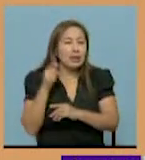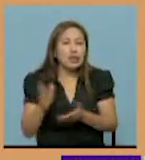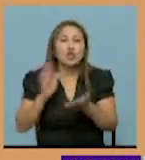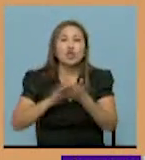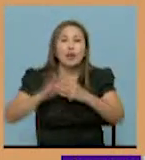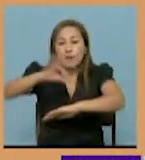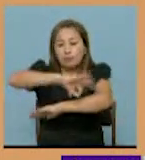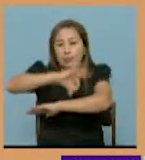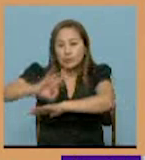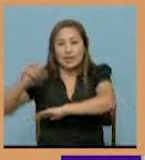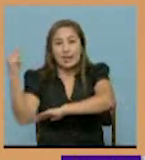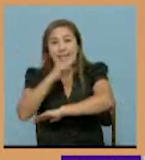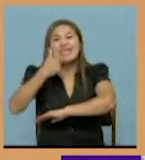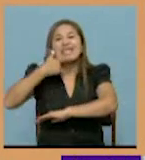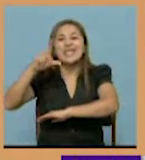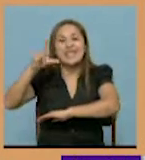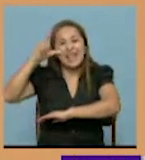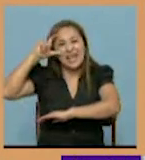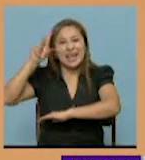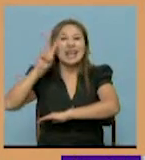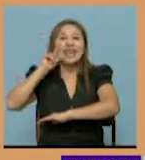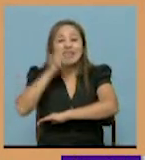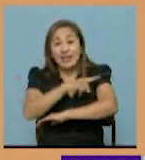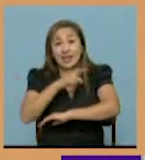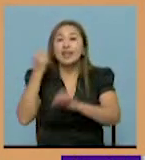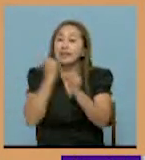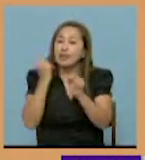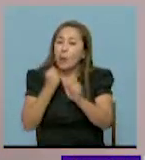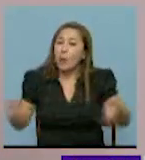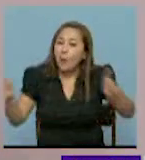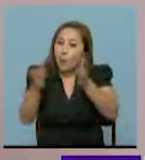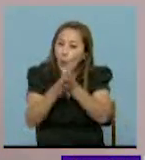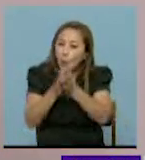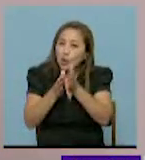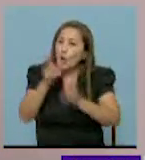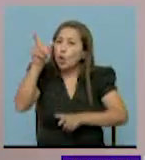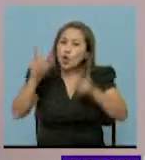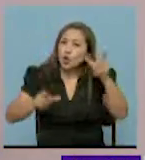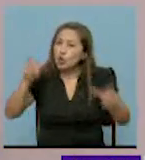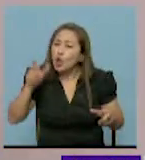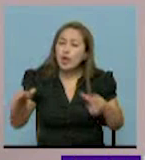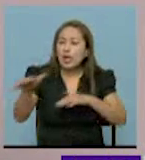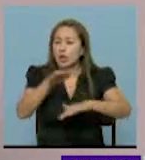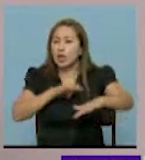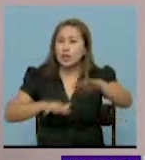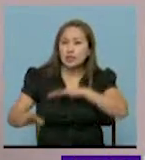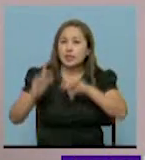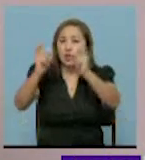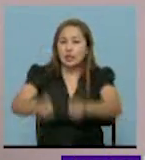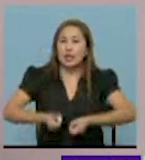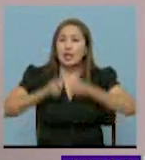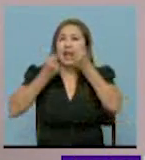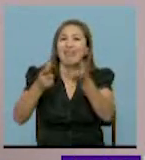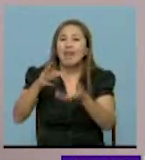arquitecta Emma Puch-Sleibe, quien está trabajando juntamente con todo ese organismo en la entrega de